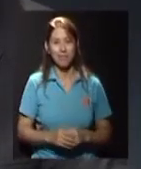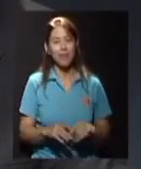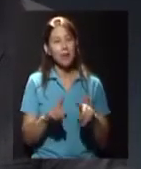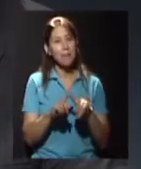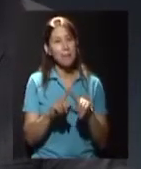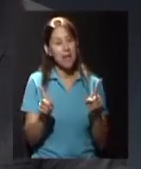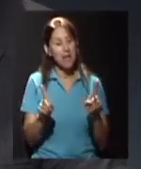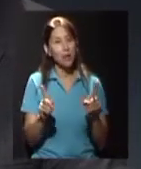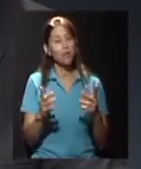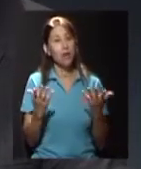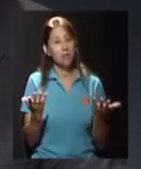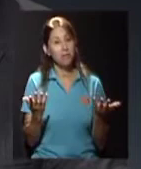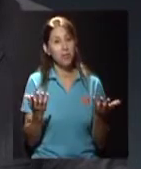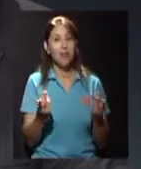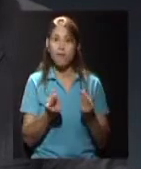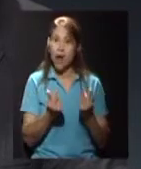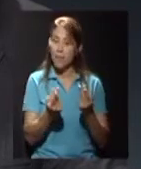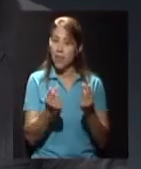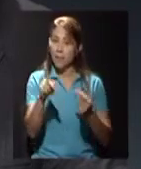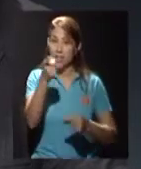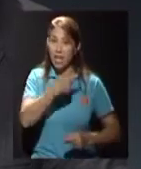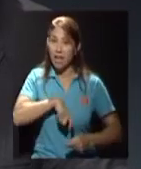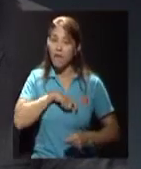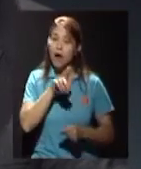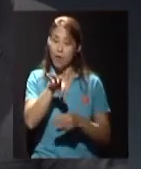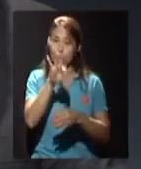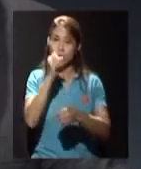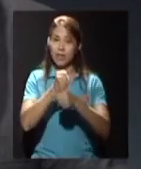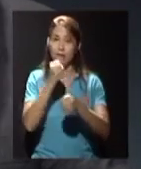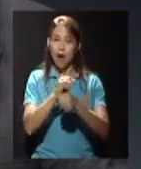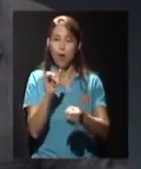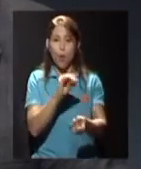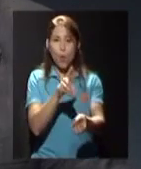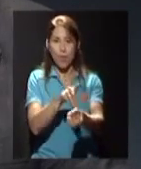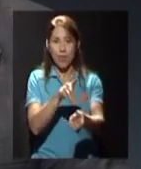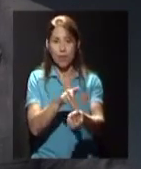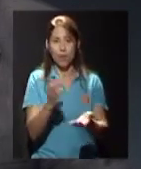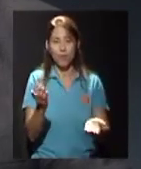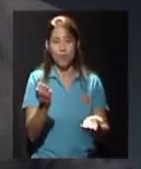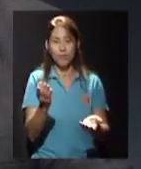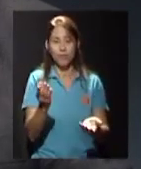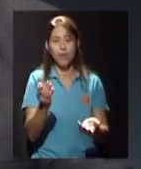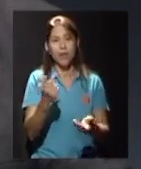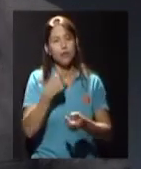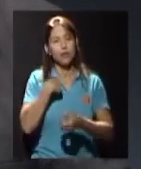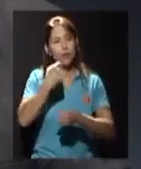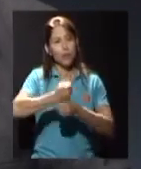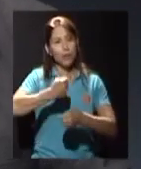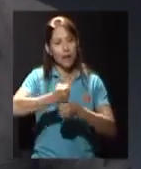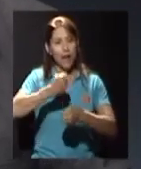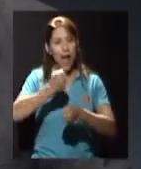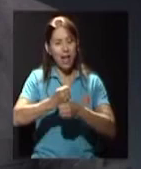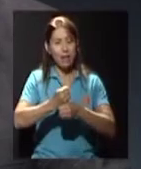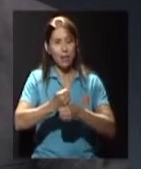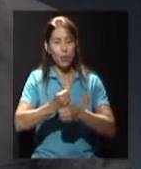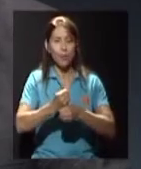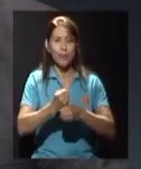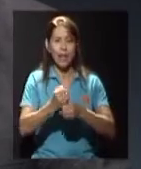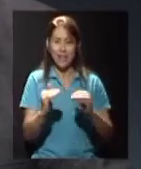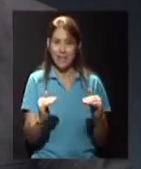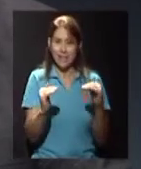encontré trabajo en españa como médico estuve trabajando en atención primaria